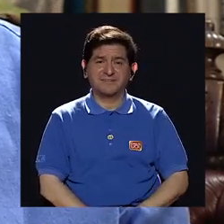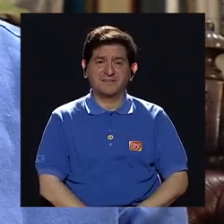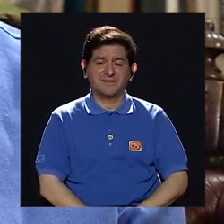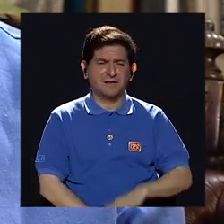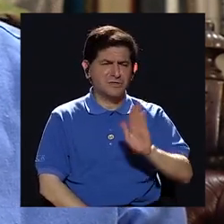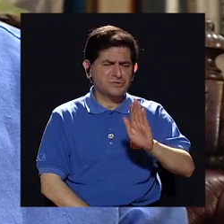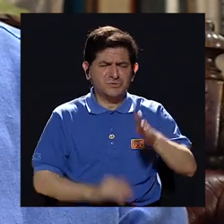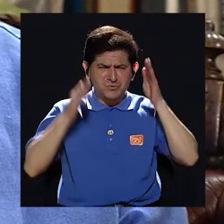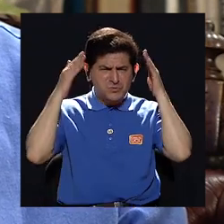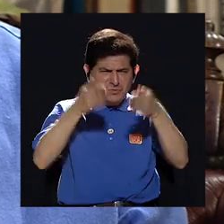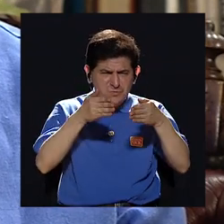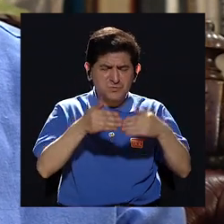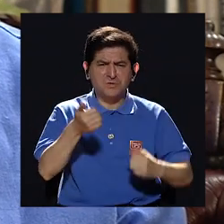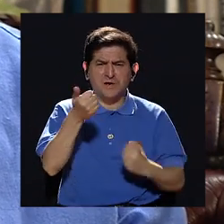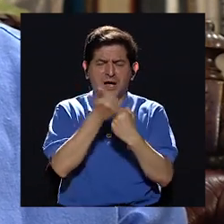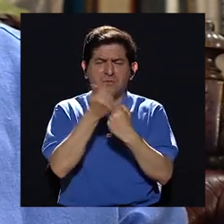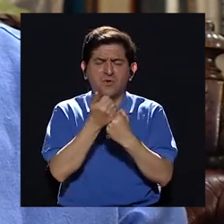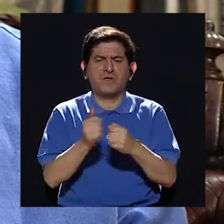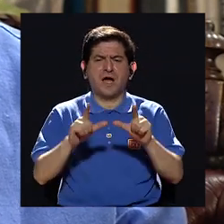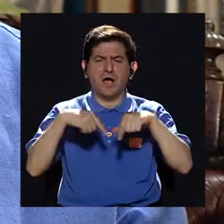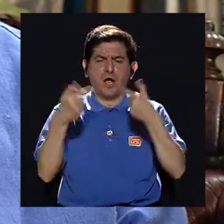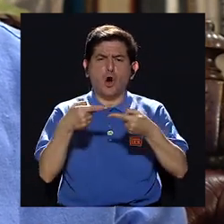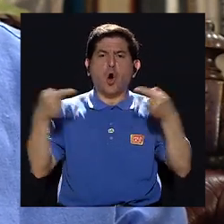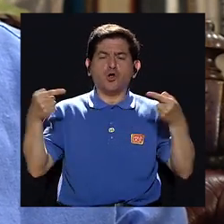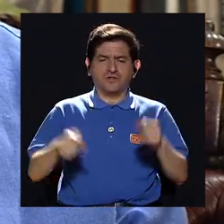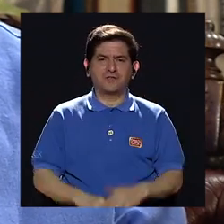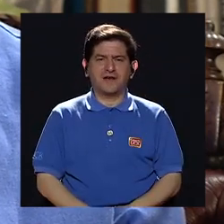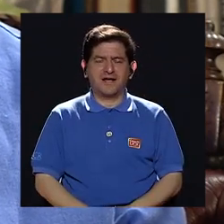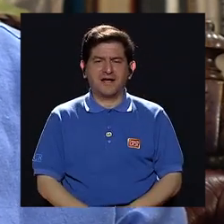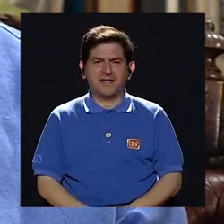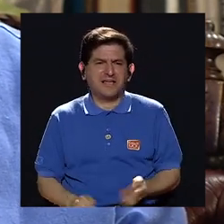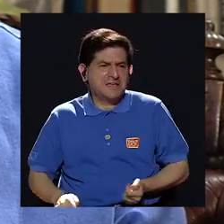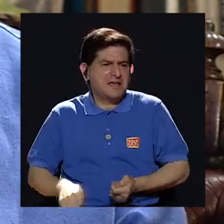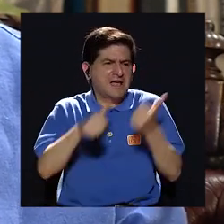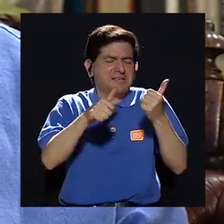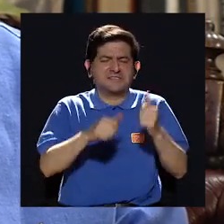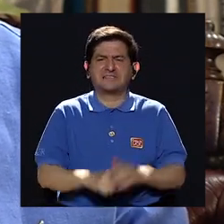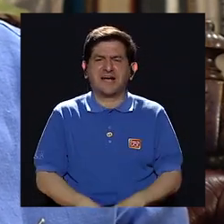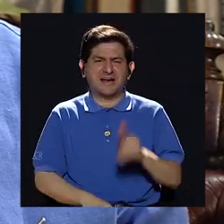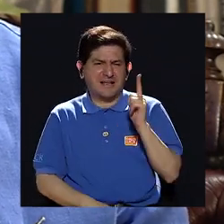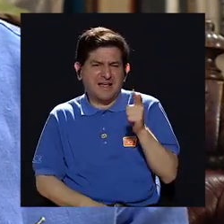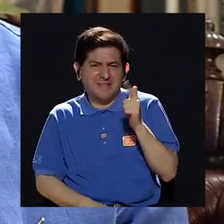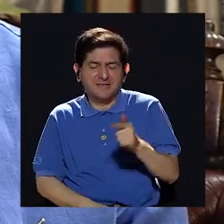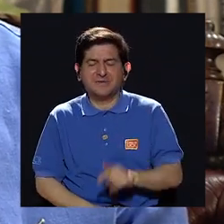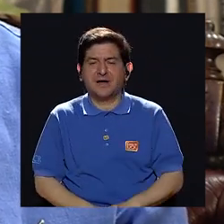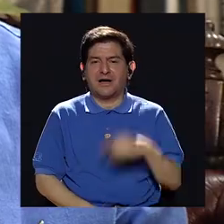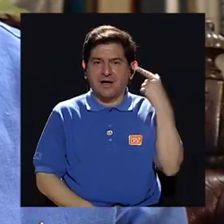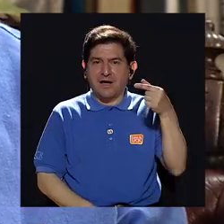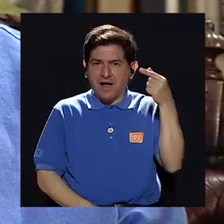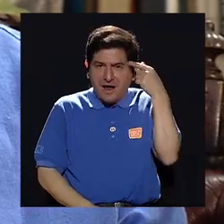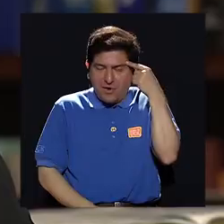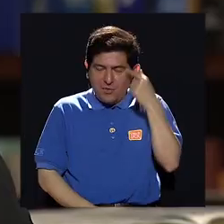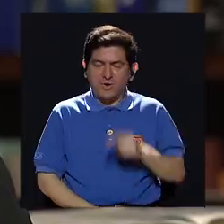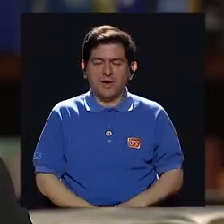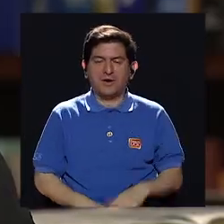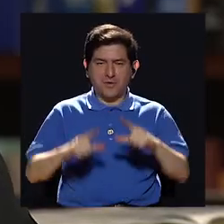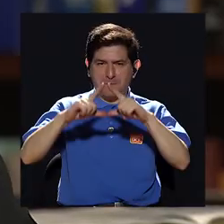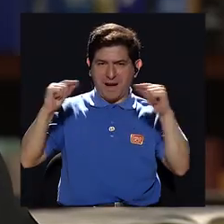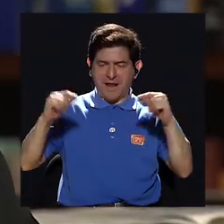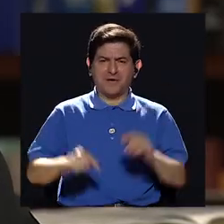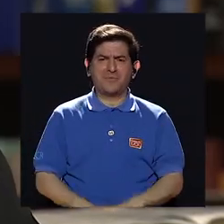su obsesión era apoyar a la Contra y sacar a tiros al gobierno de Managua. Esto no era evidente en los medios. sea,